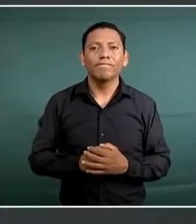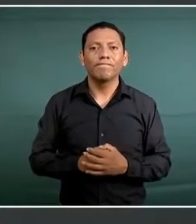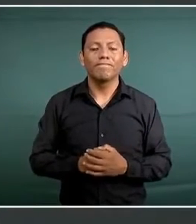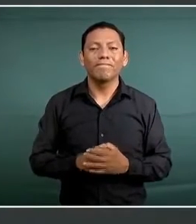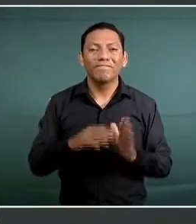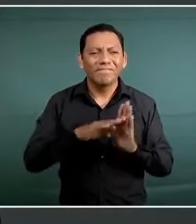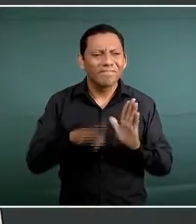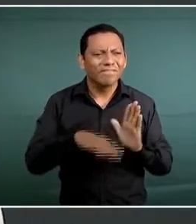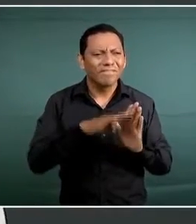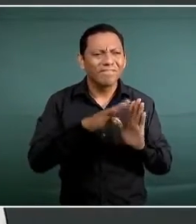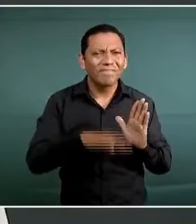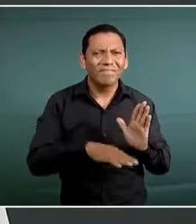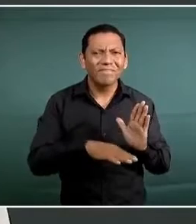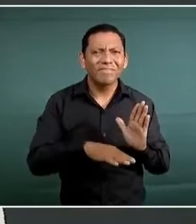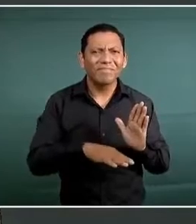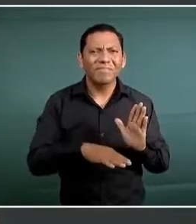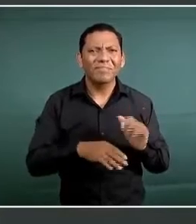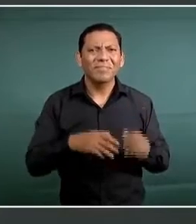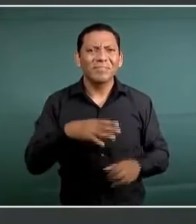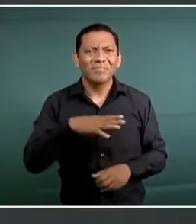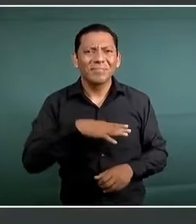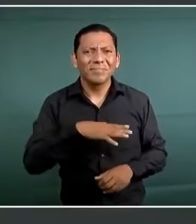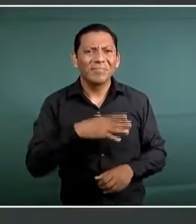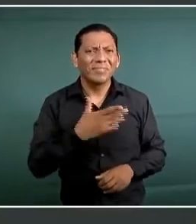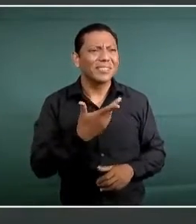fallecieron fallecieron en asilos de ancianos